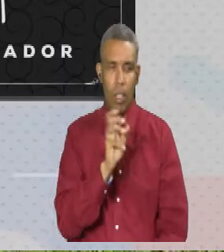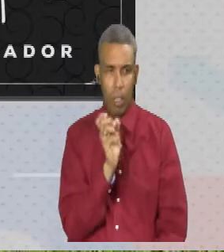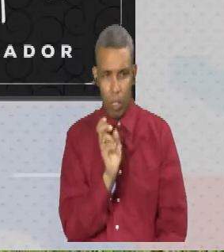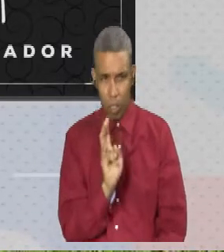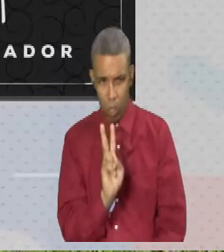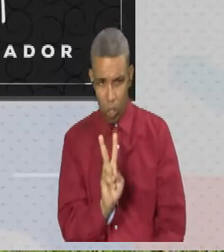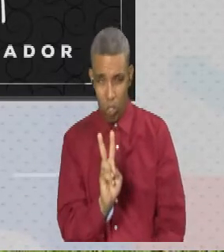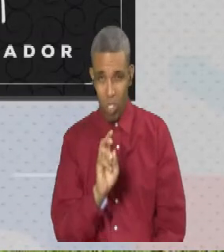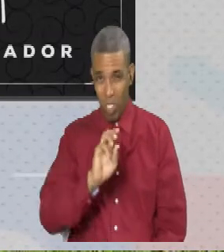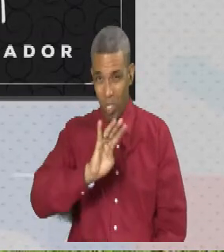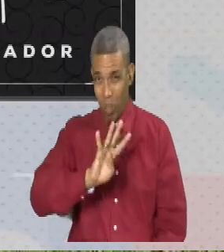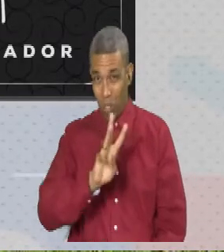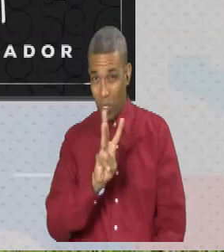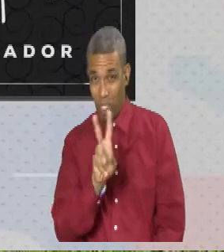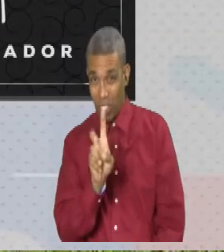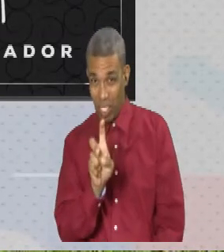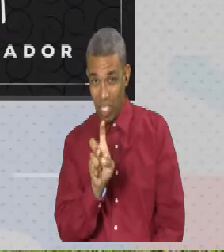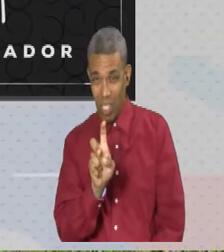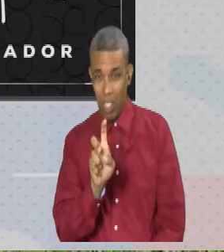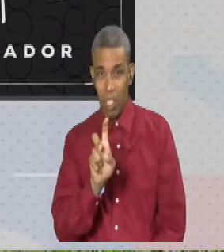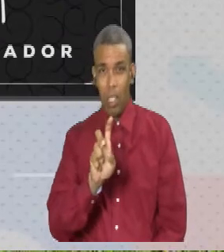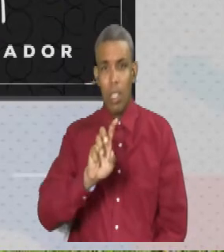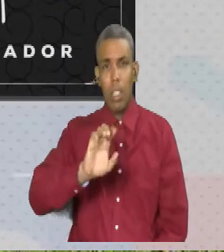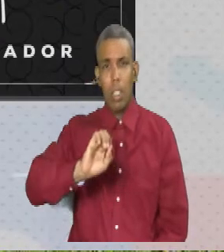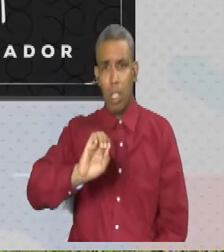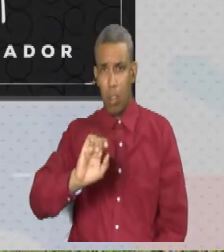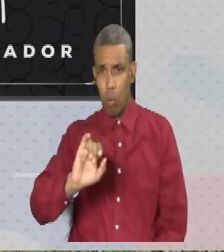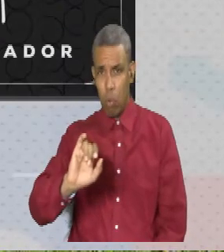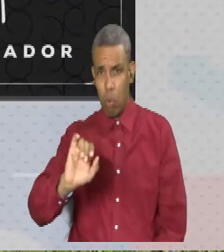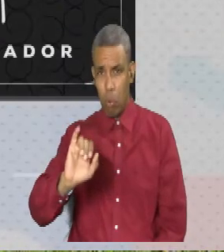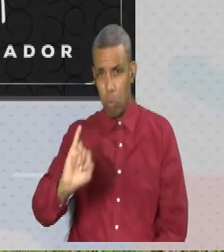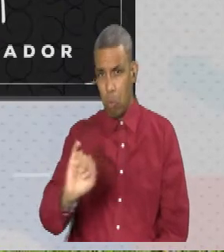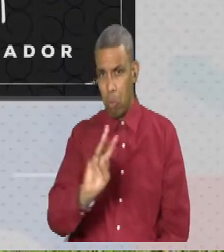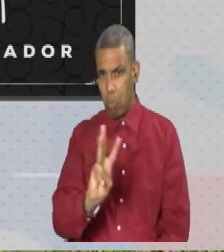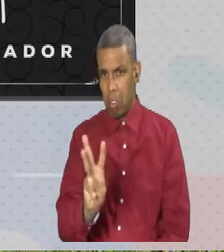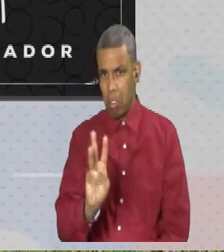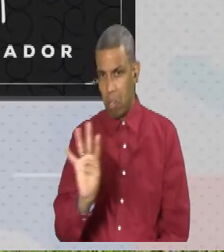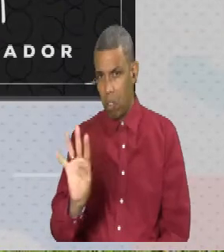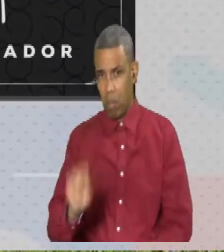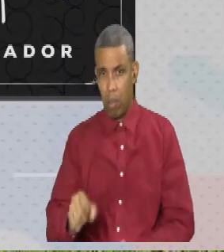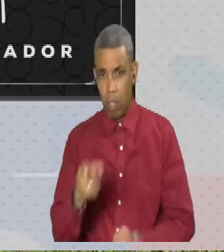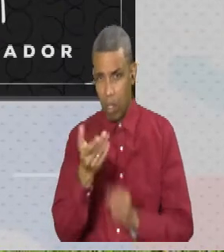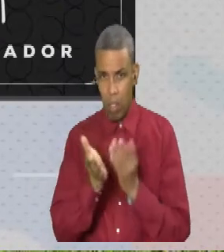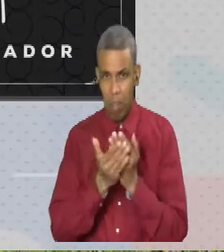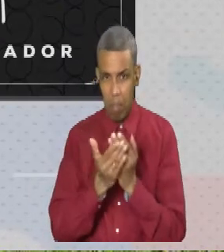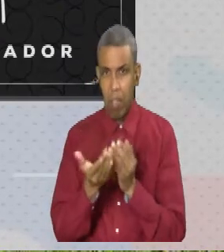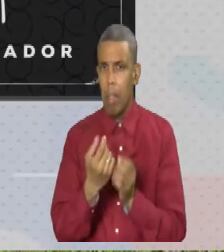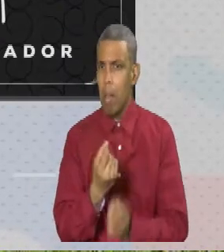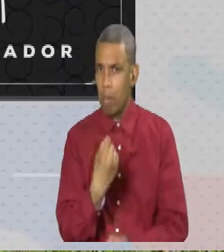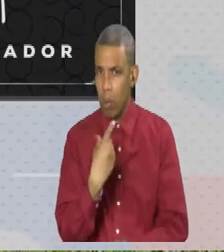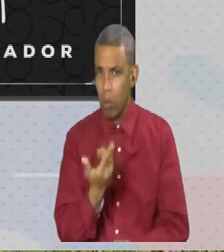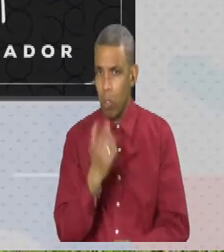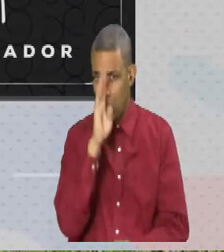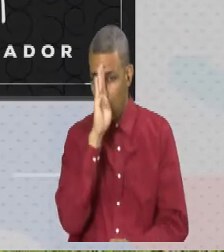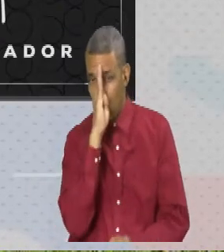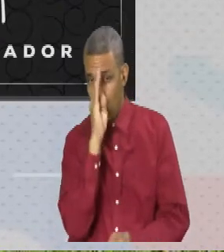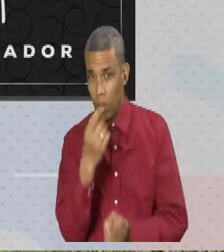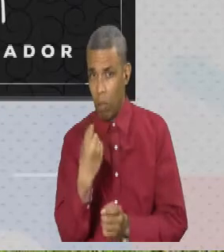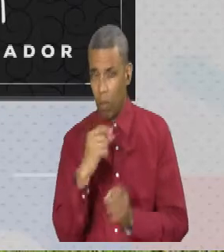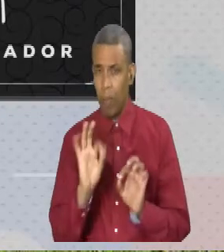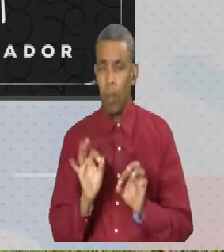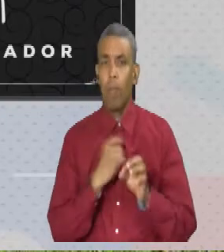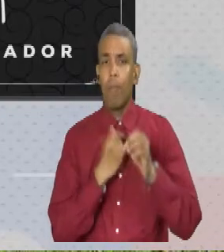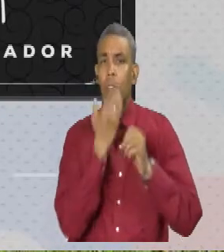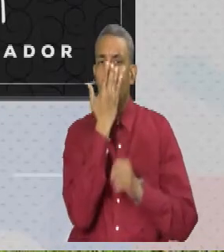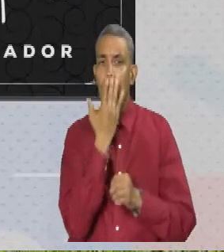312-436-0134, donde podré hacerles sus cotizaciones, responder sus dudas, incluso al fanpage de En Casa